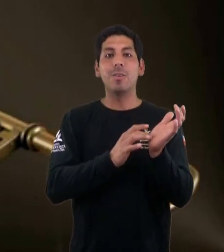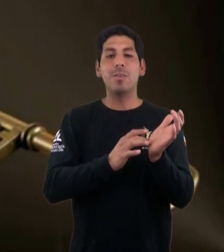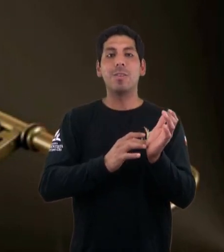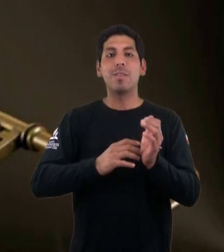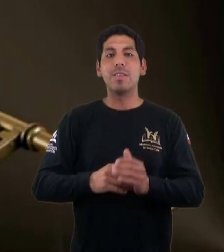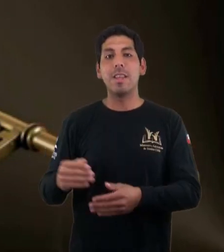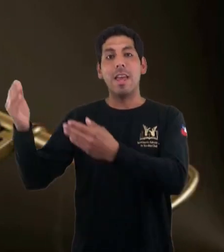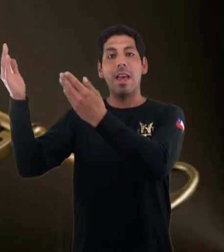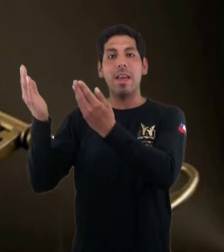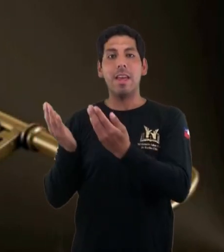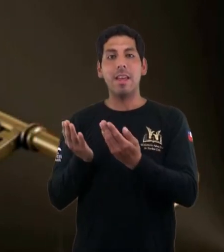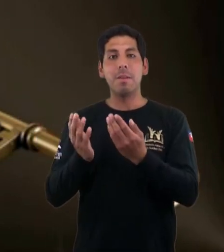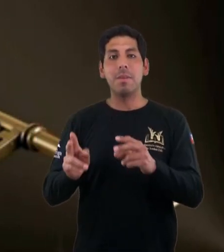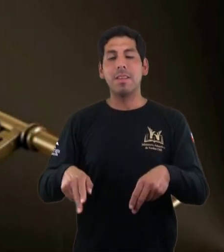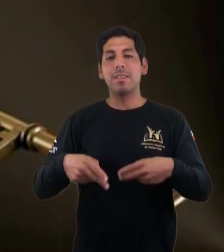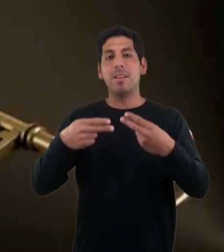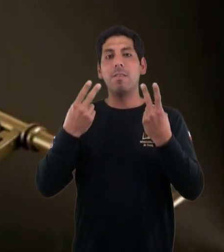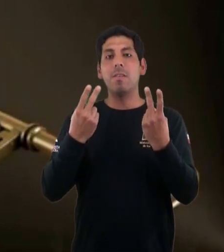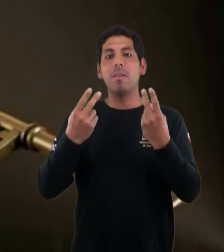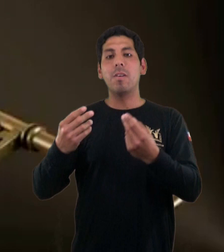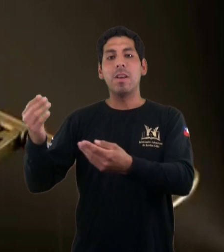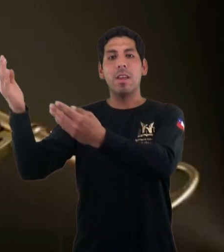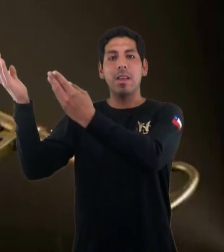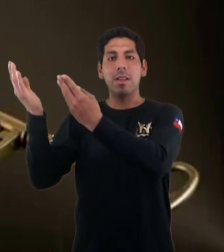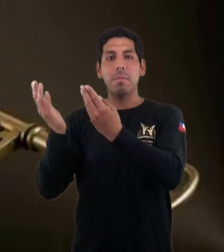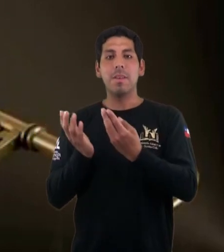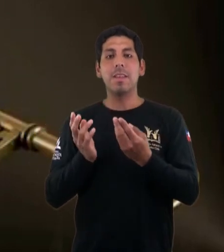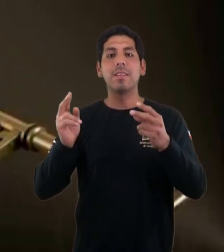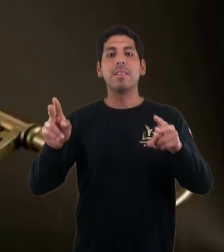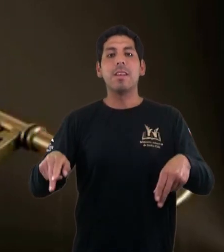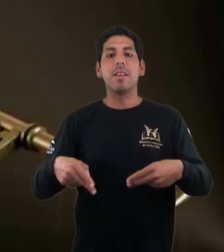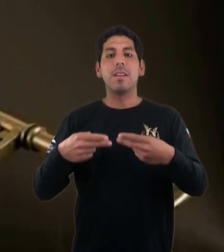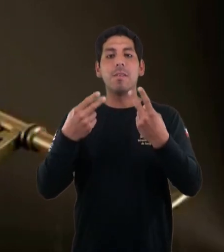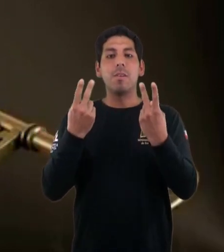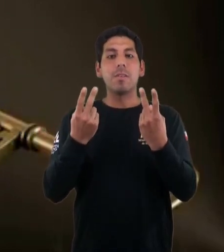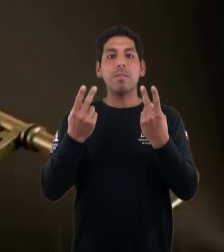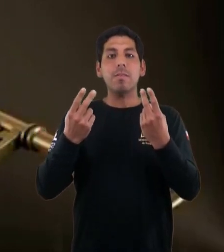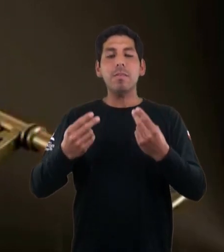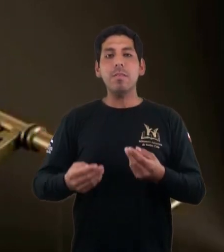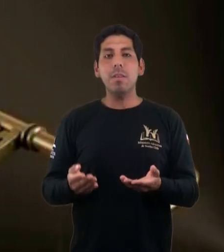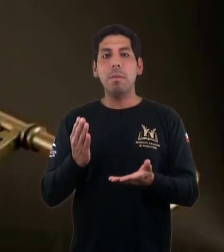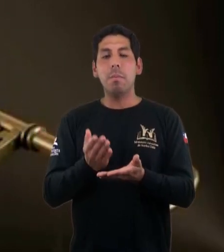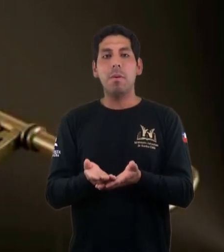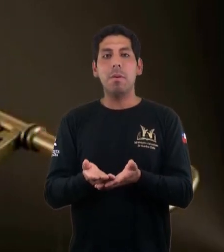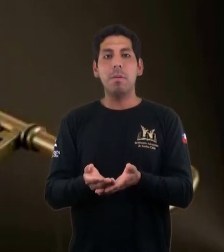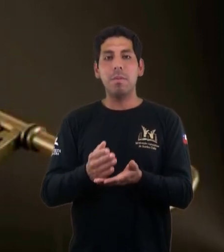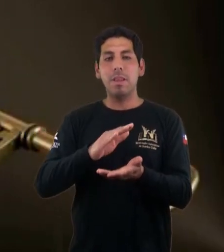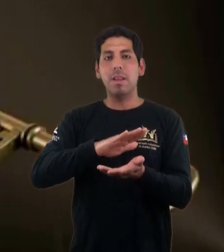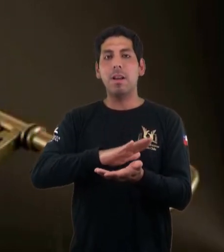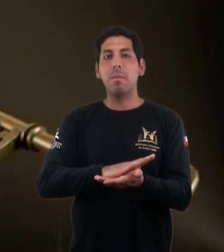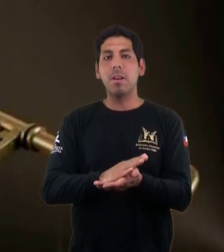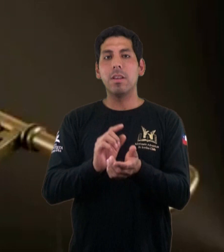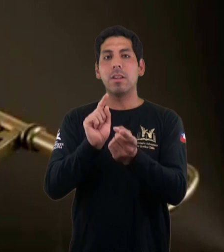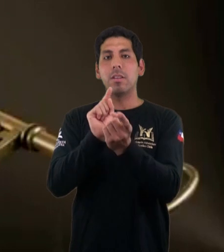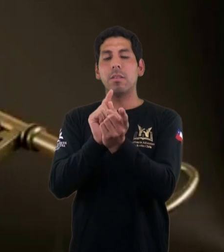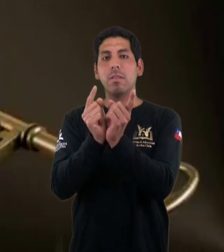El Espíritu Él me salvó, por mí